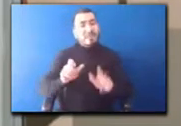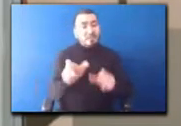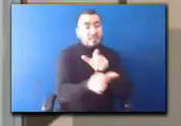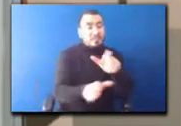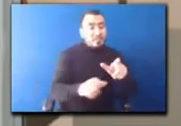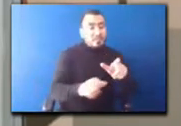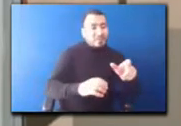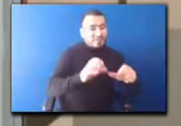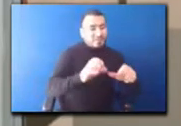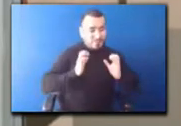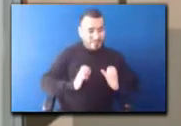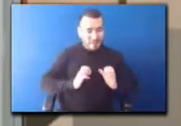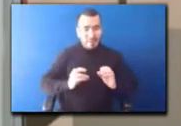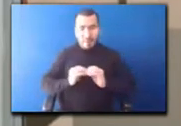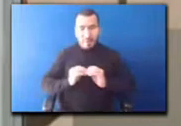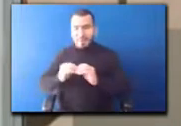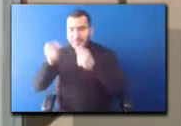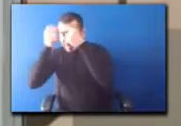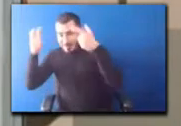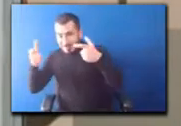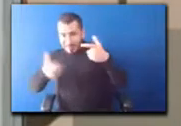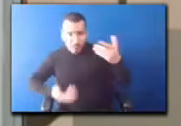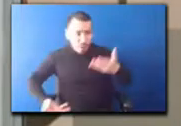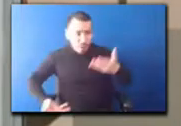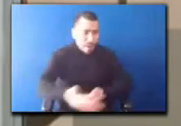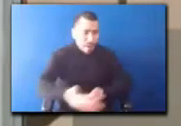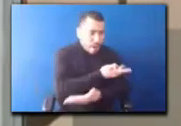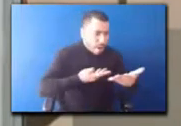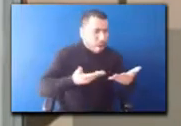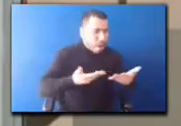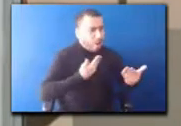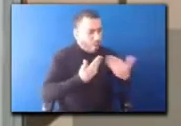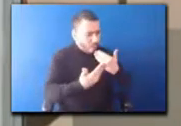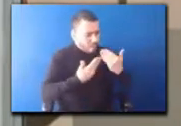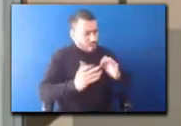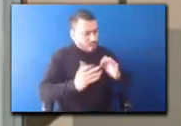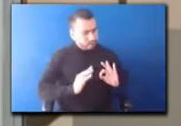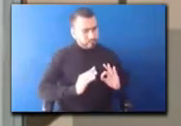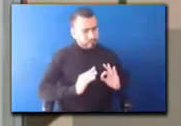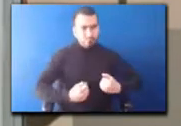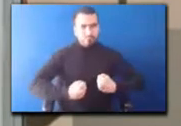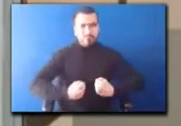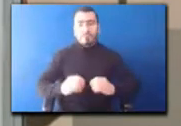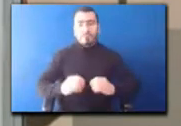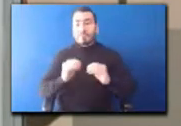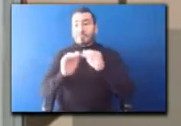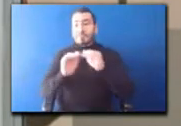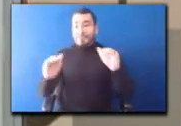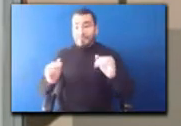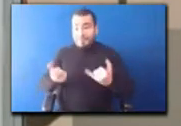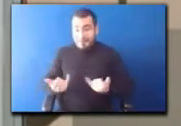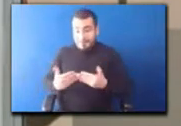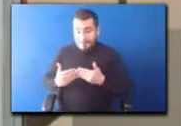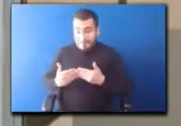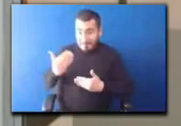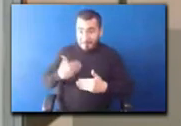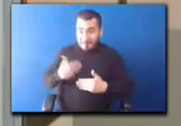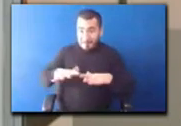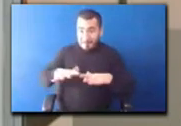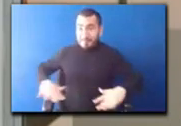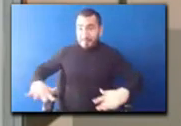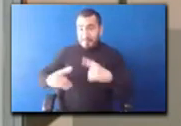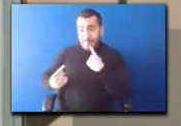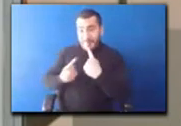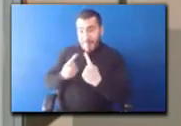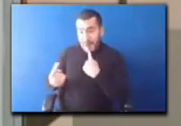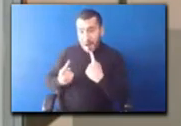de credibilidad y confianza de los ciudadanos hacia sus autoridades. Iniciamos entonces nuestro espacio de diálogo con las palabras